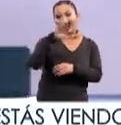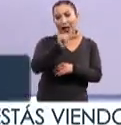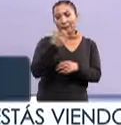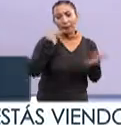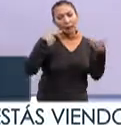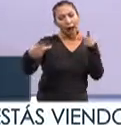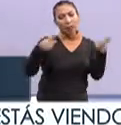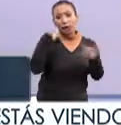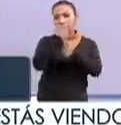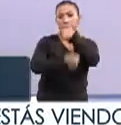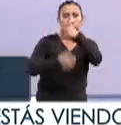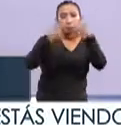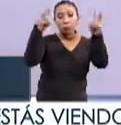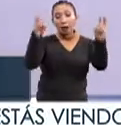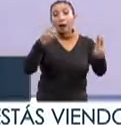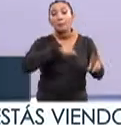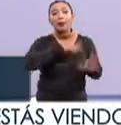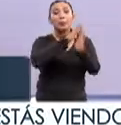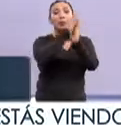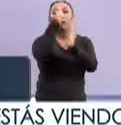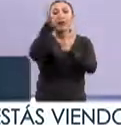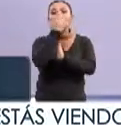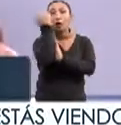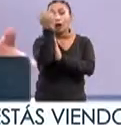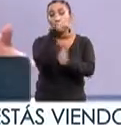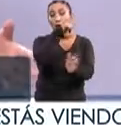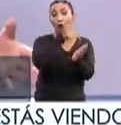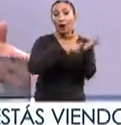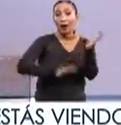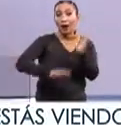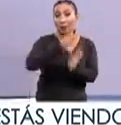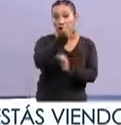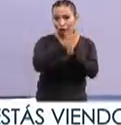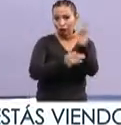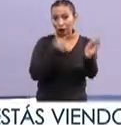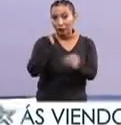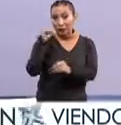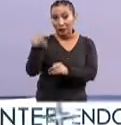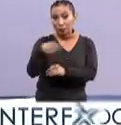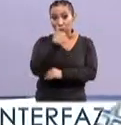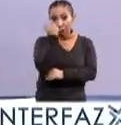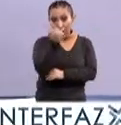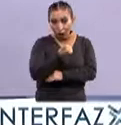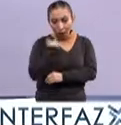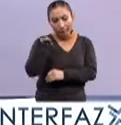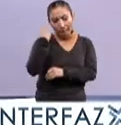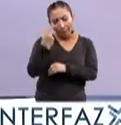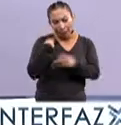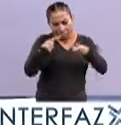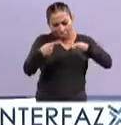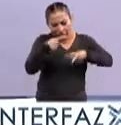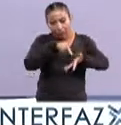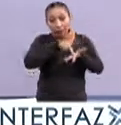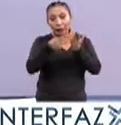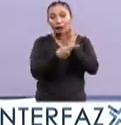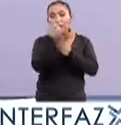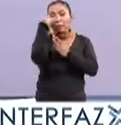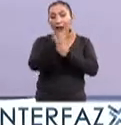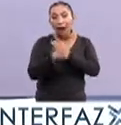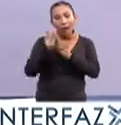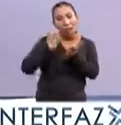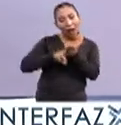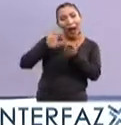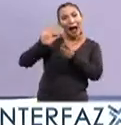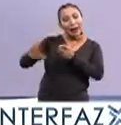Económica organizaron el concurso Mi Biblioteca Escolar, un espacio de todos en el que los propios alumnos desarrollaron proyectos para